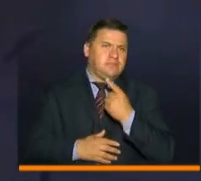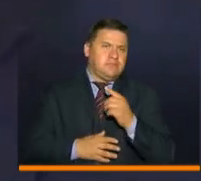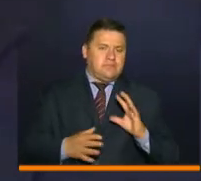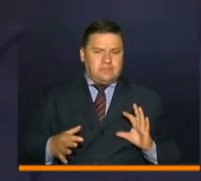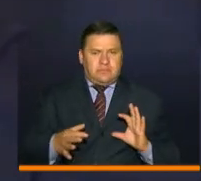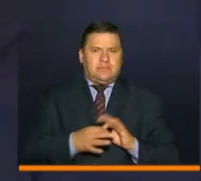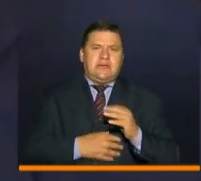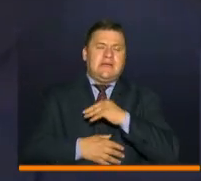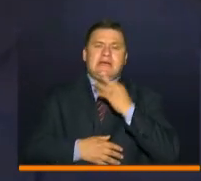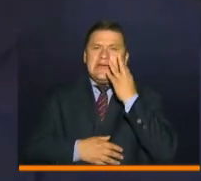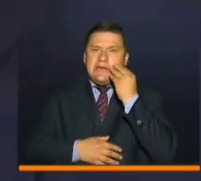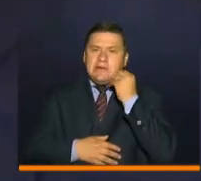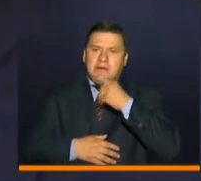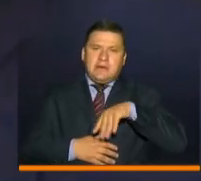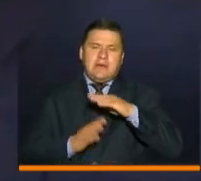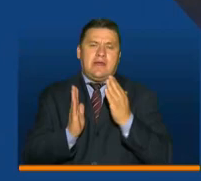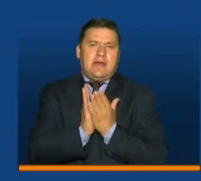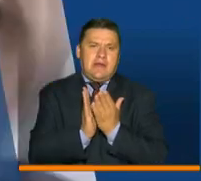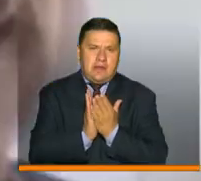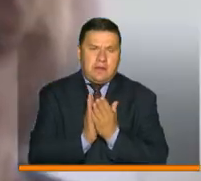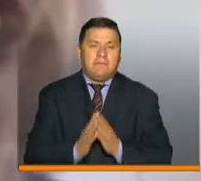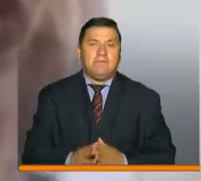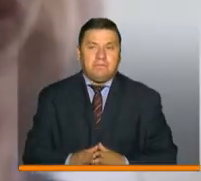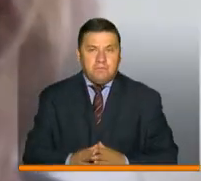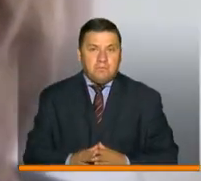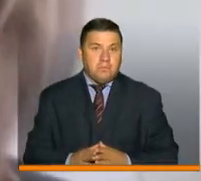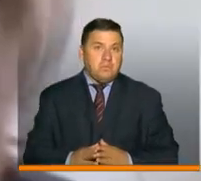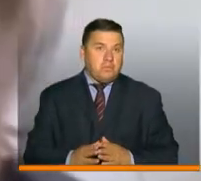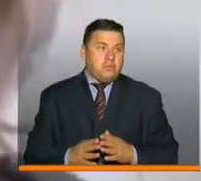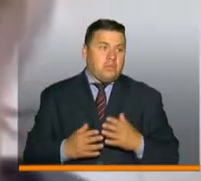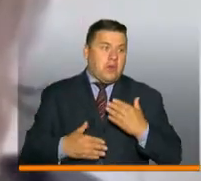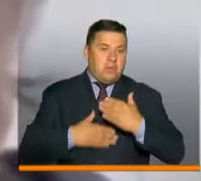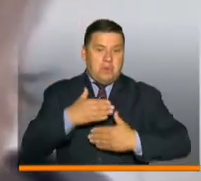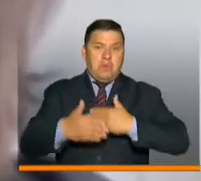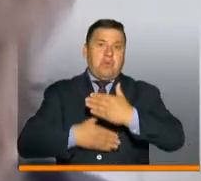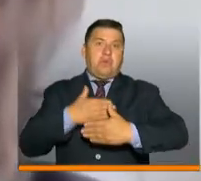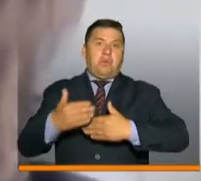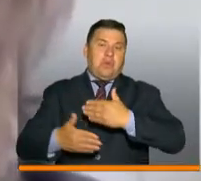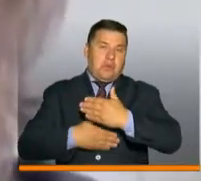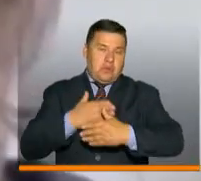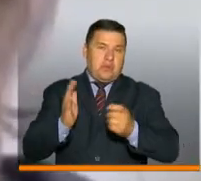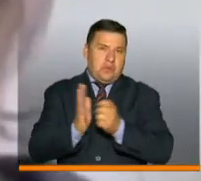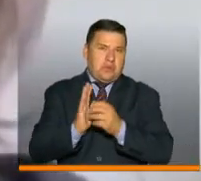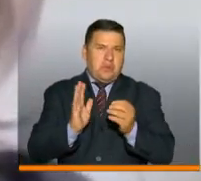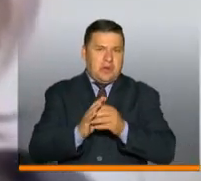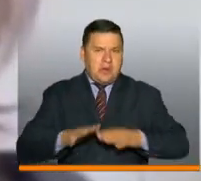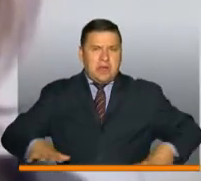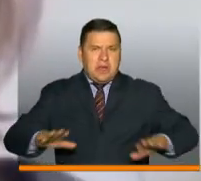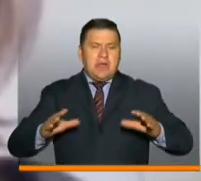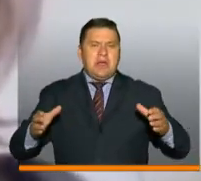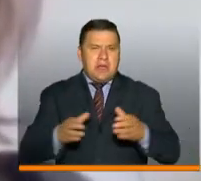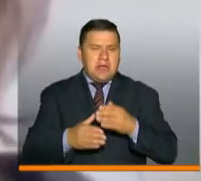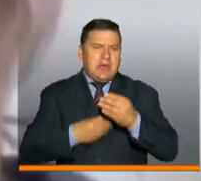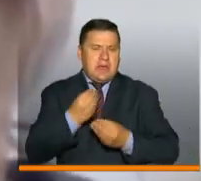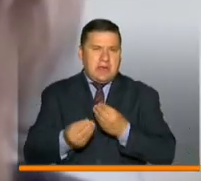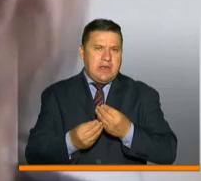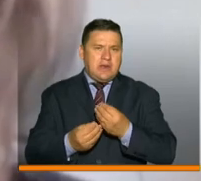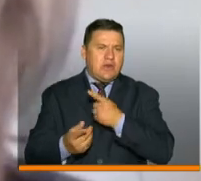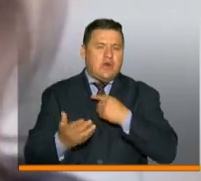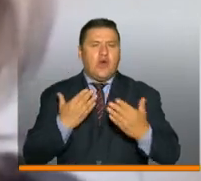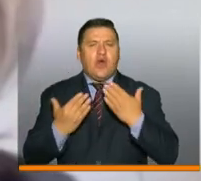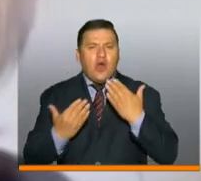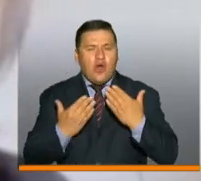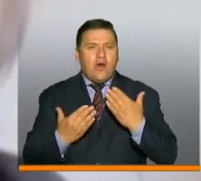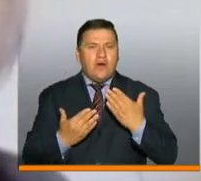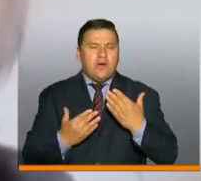¿no?, de la experiencia educativa. Si se hace de una manera muy gradual, que si se hace en ciertas áreas, que si se da la confianza